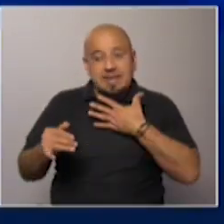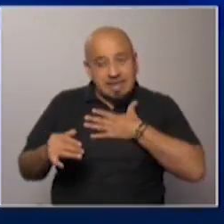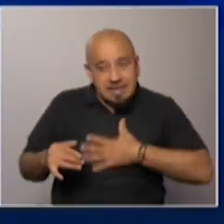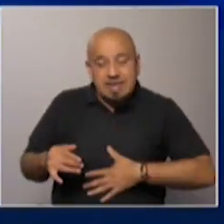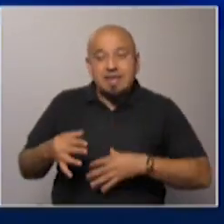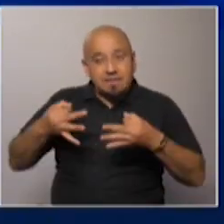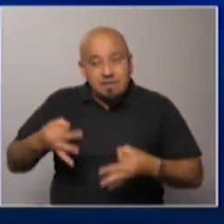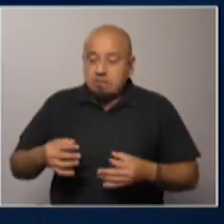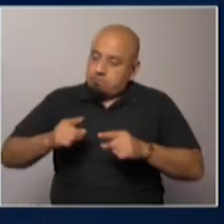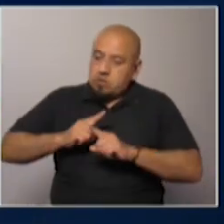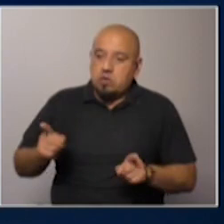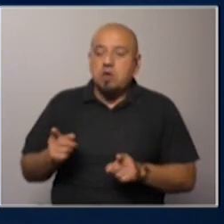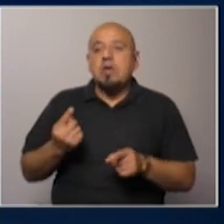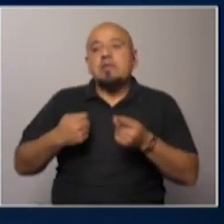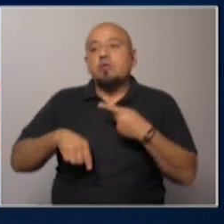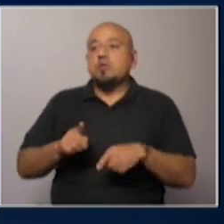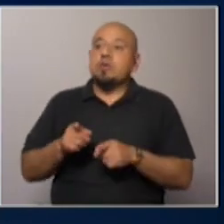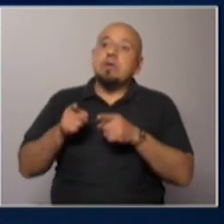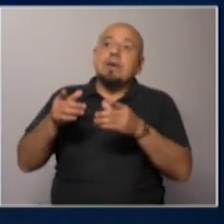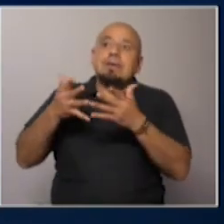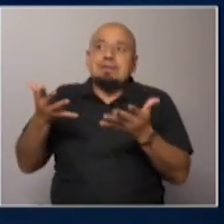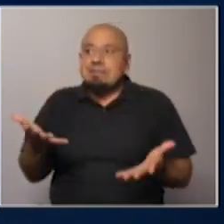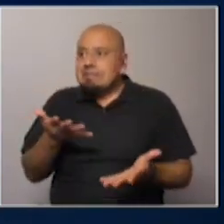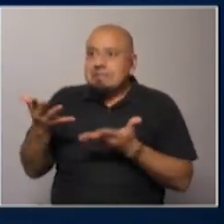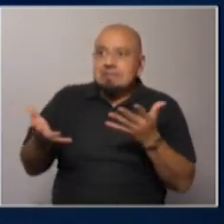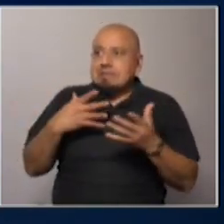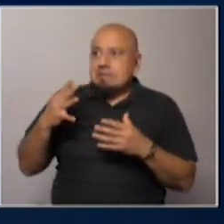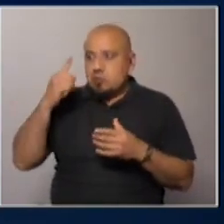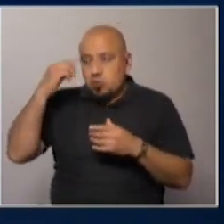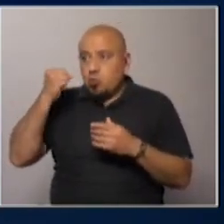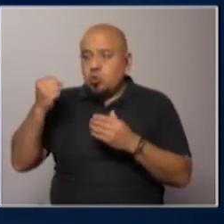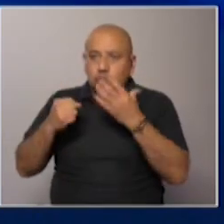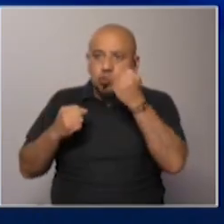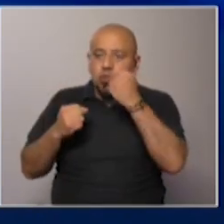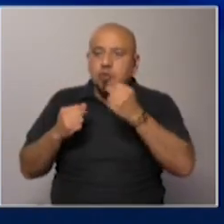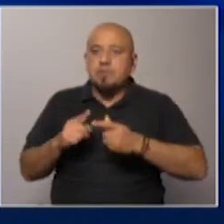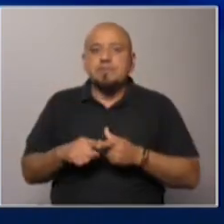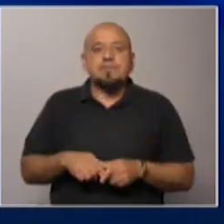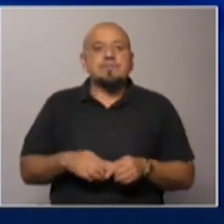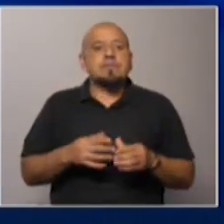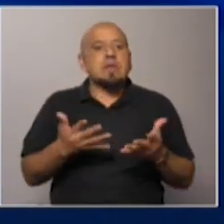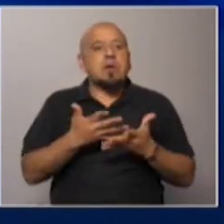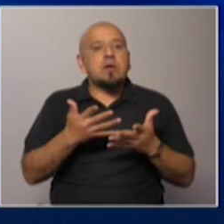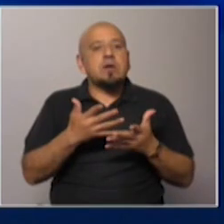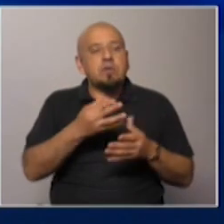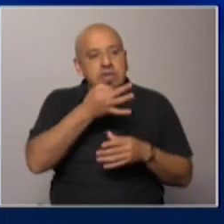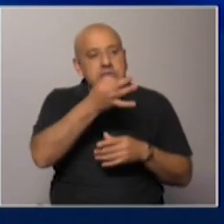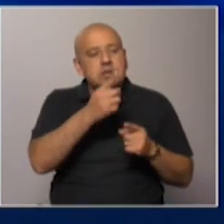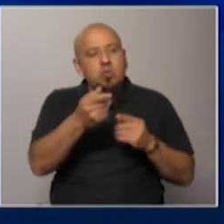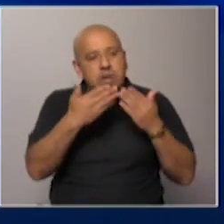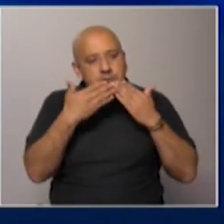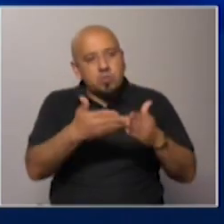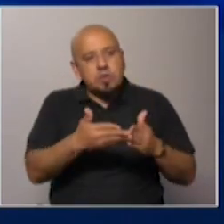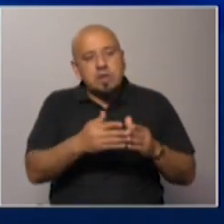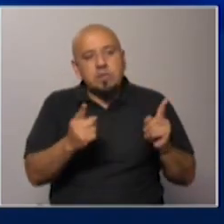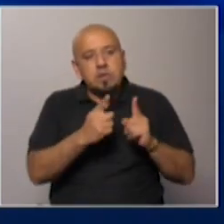naciones que luego allí surgen todo tipo de integrismos radicales como es el fundamentalismo islamista no queda casi tiempo un comentario y una pregunta para respuesta